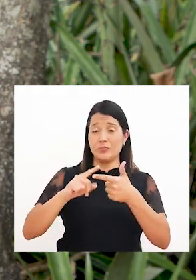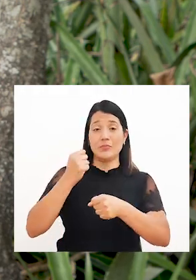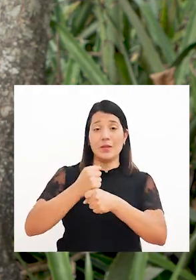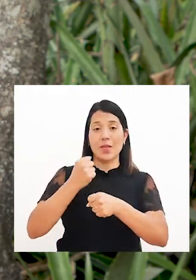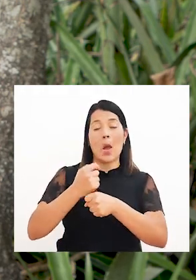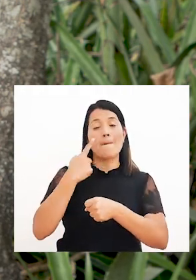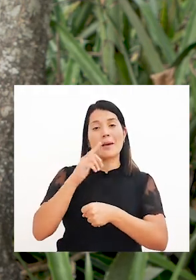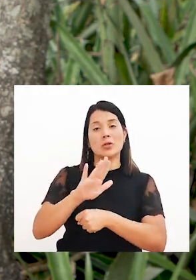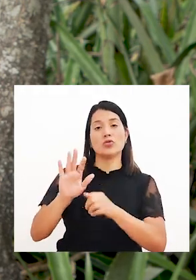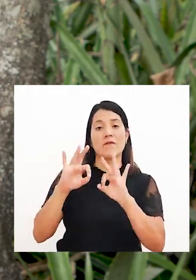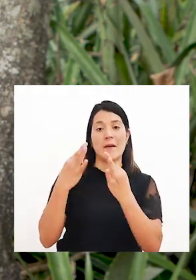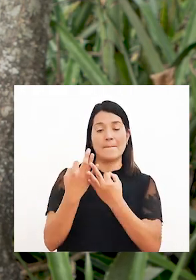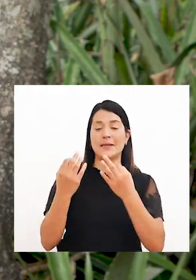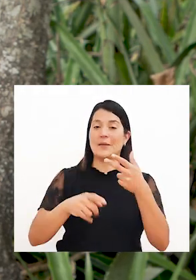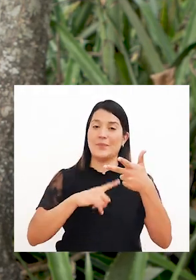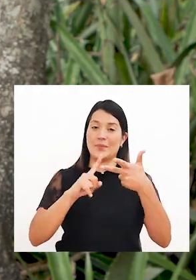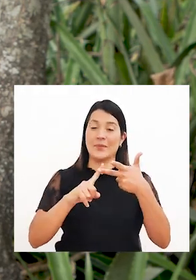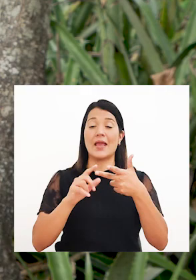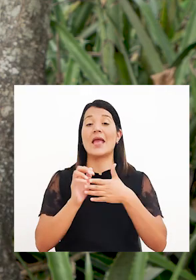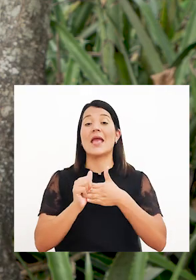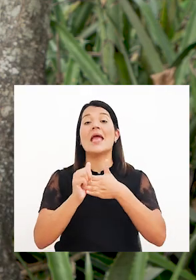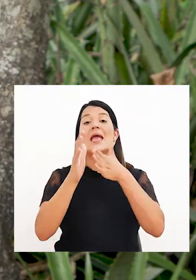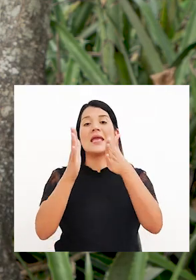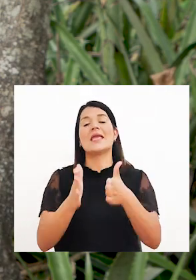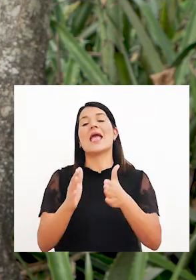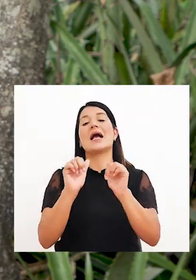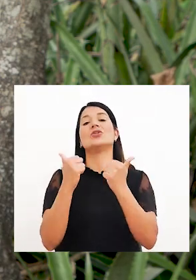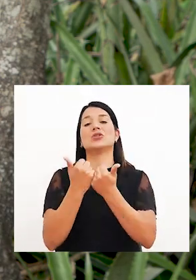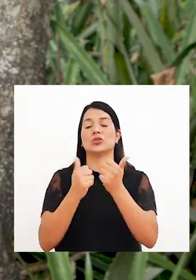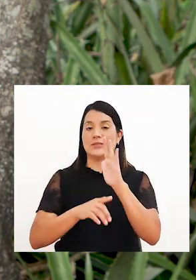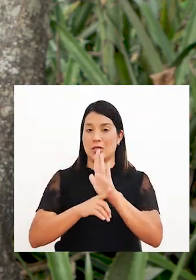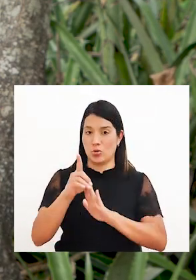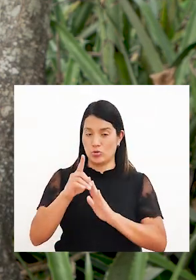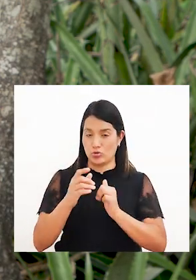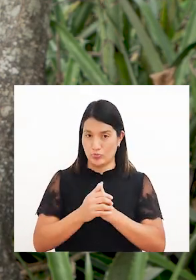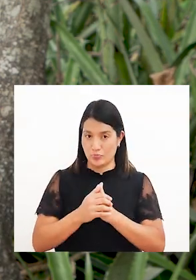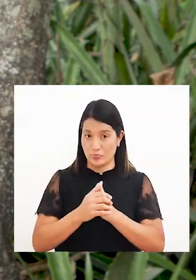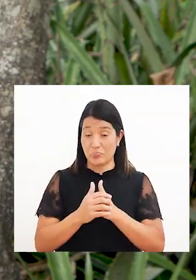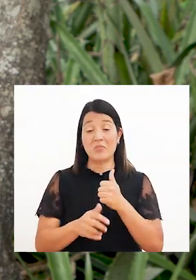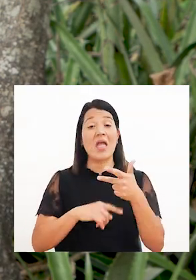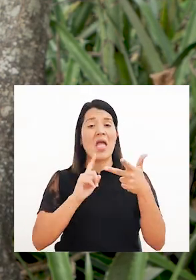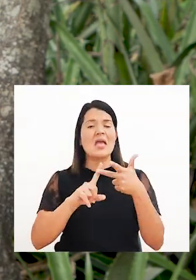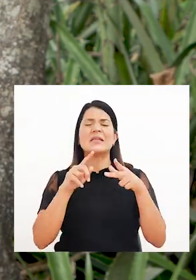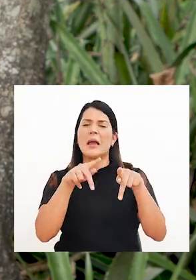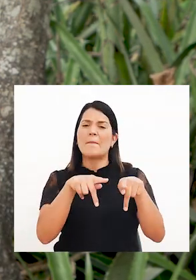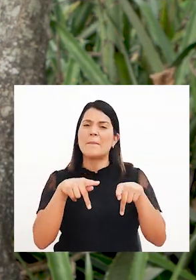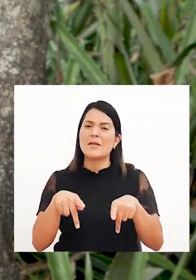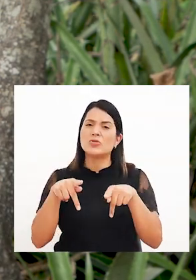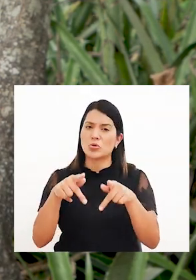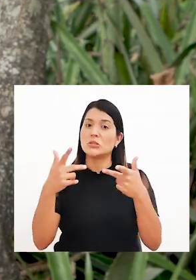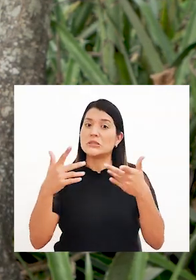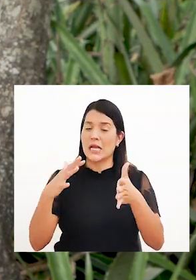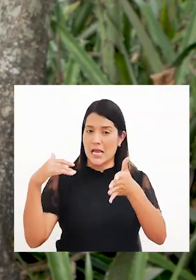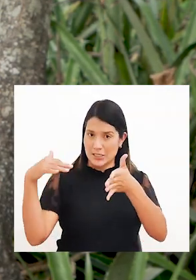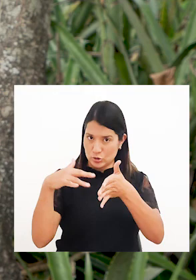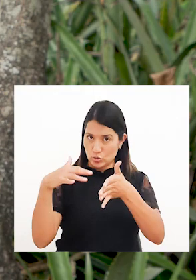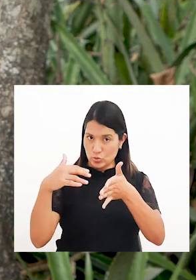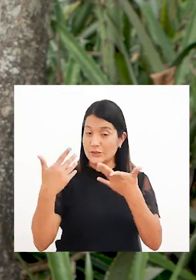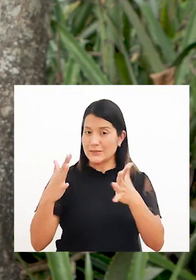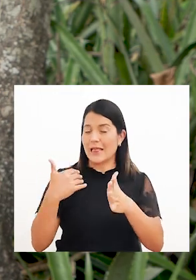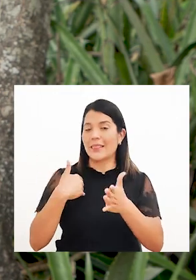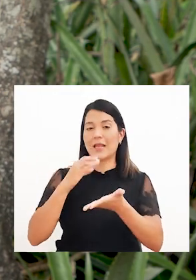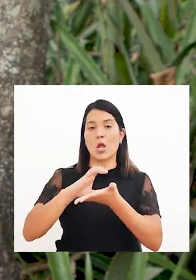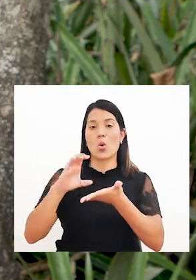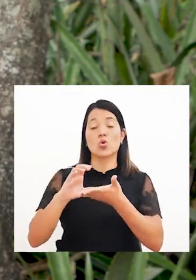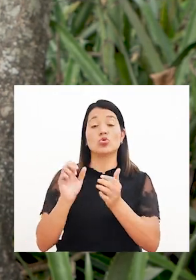para sus familias. Y tenemos los guías de la Asociación de Desarrollo. Son gente que se han estudiado, han hecho cursos con el